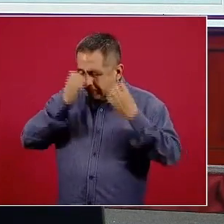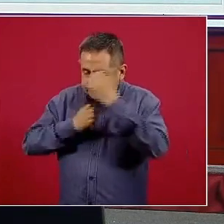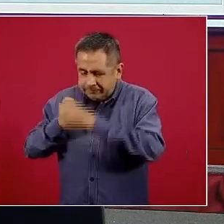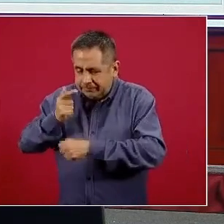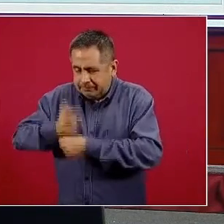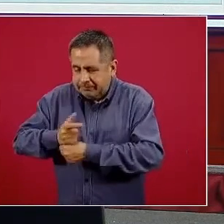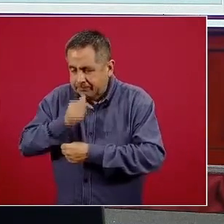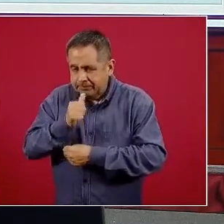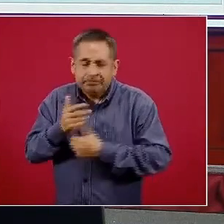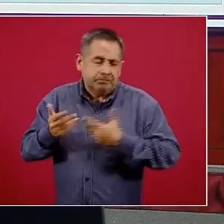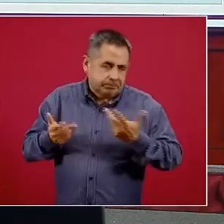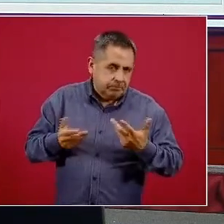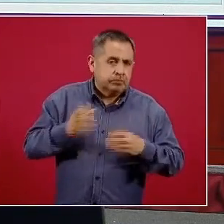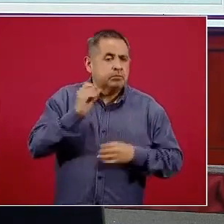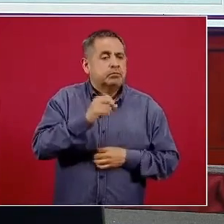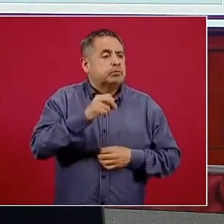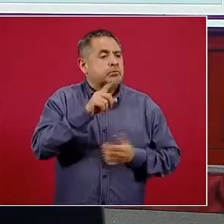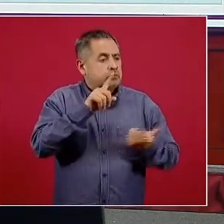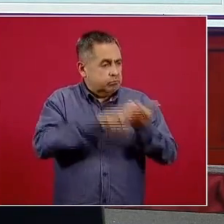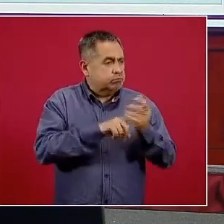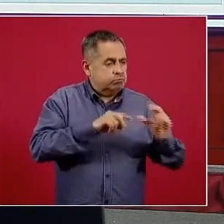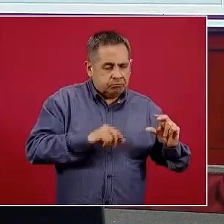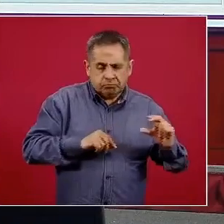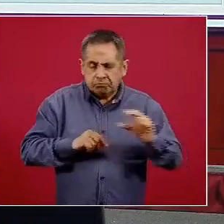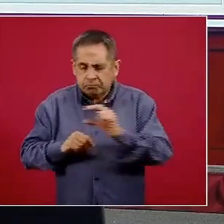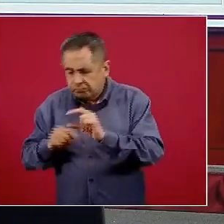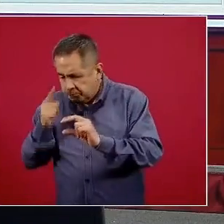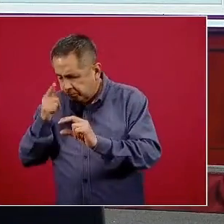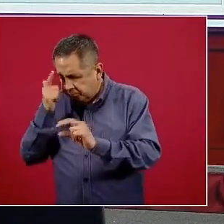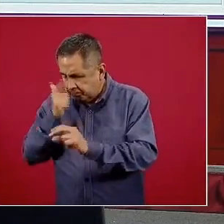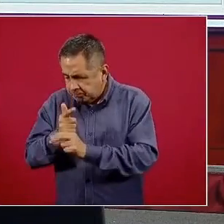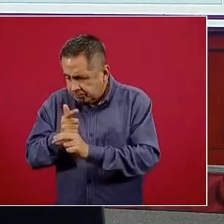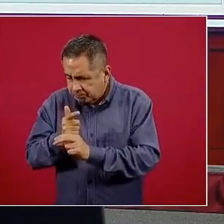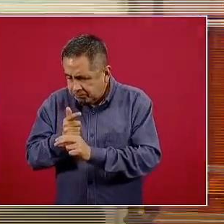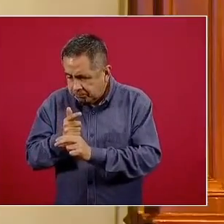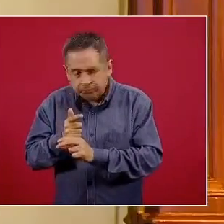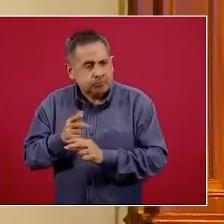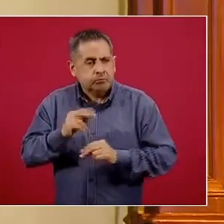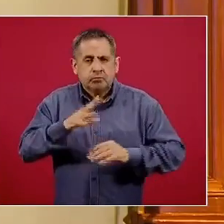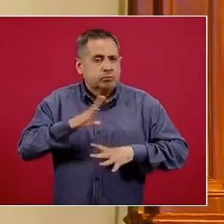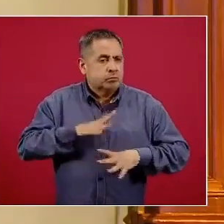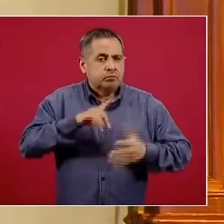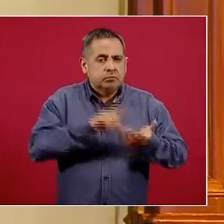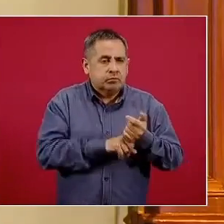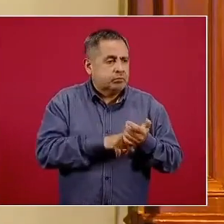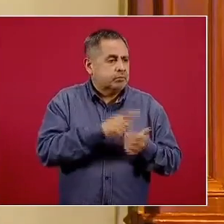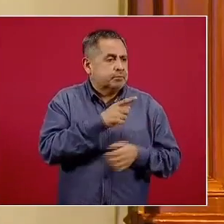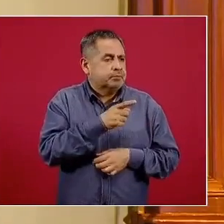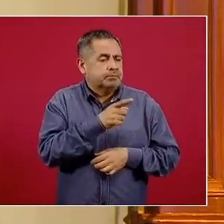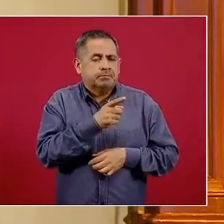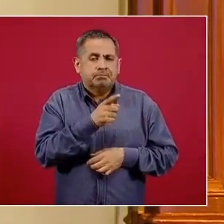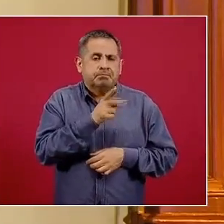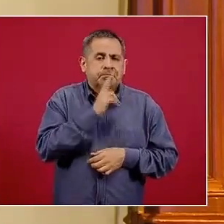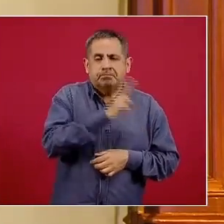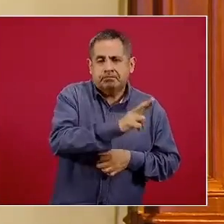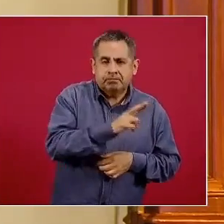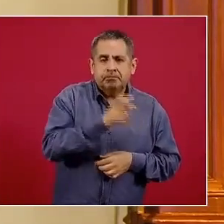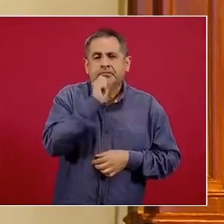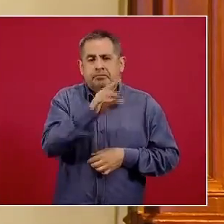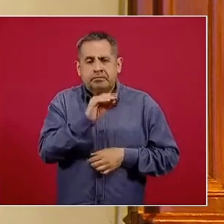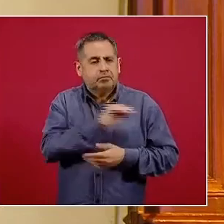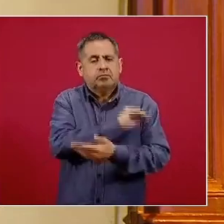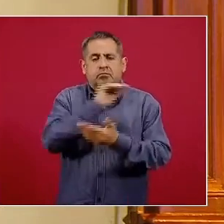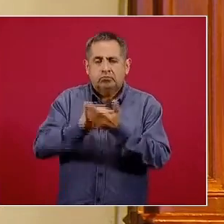sido ambulatorias, o las que teniendo una muestra ya no tienen una posibilidad de resultado, también van a